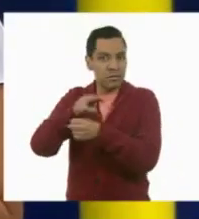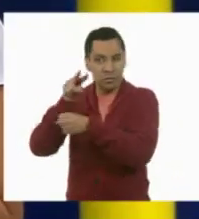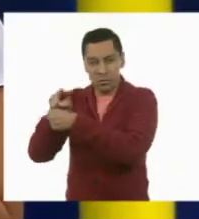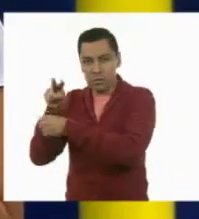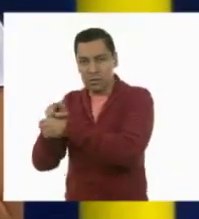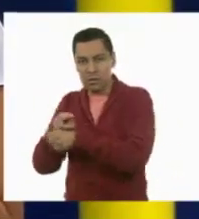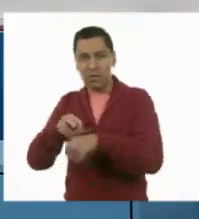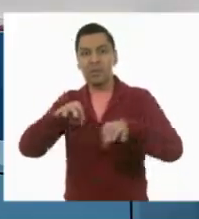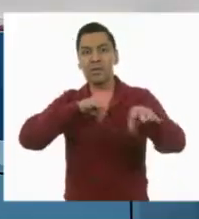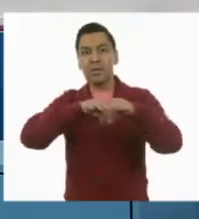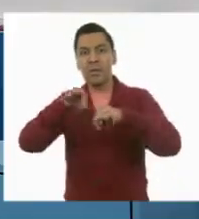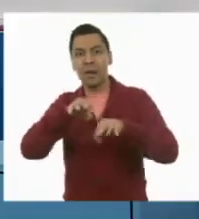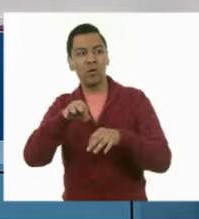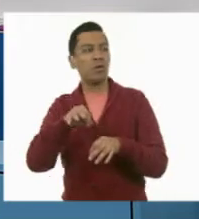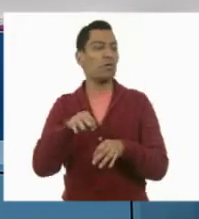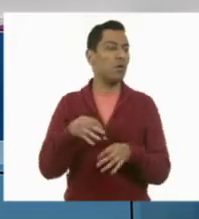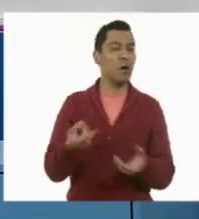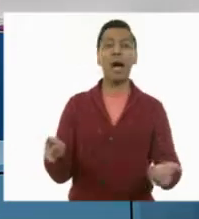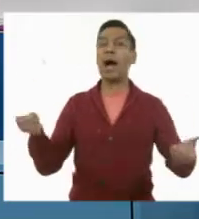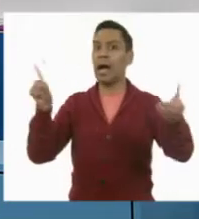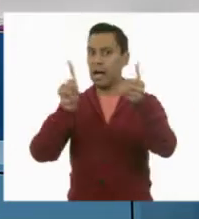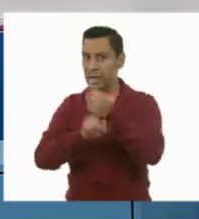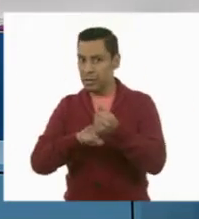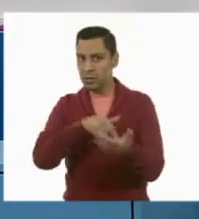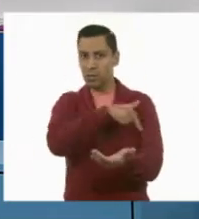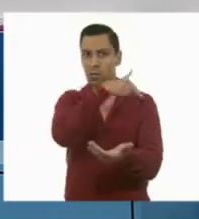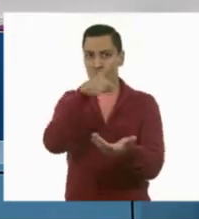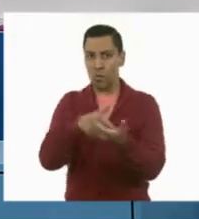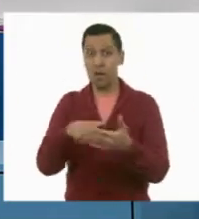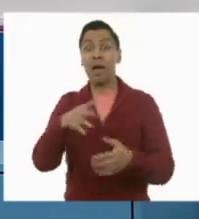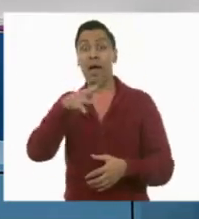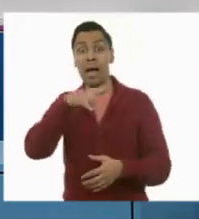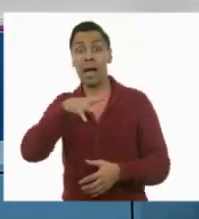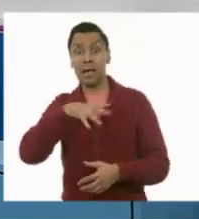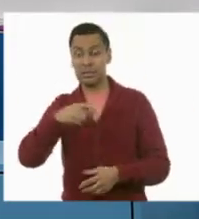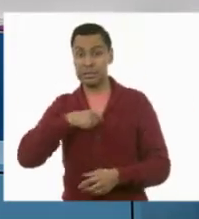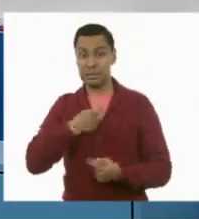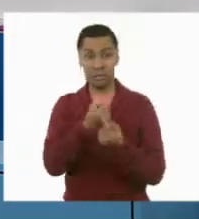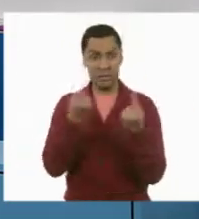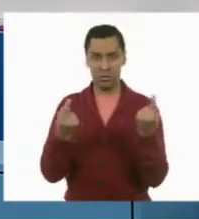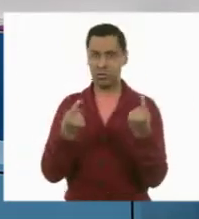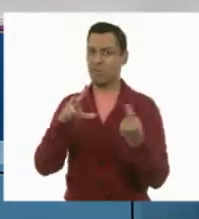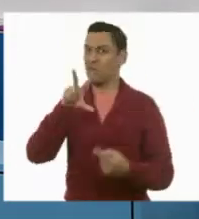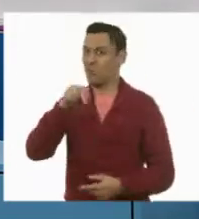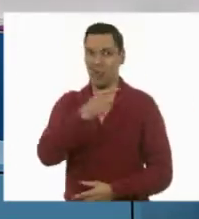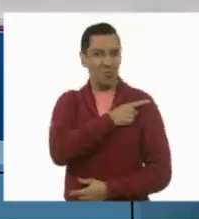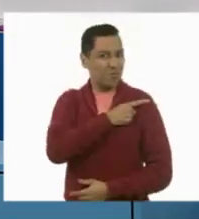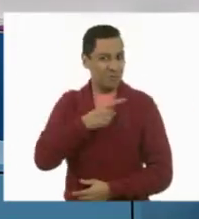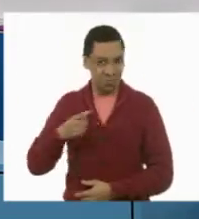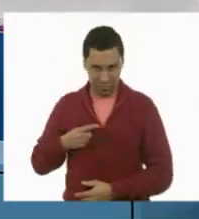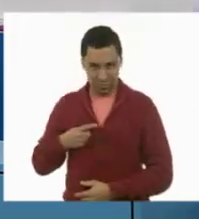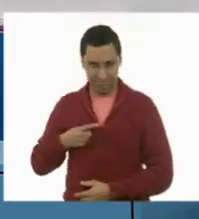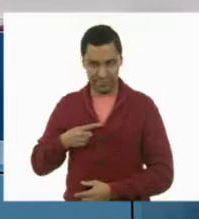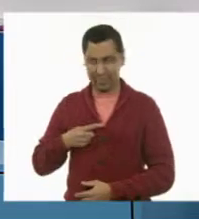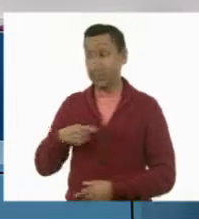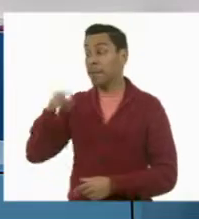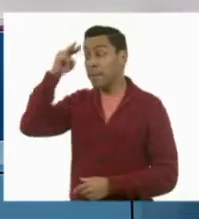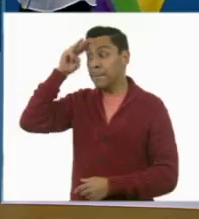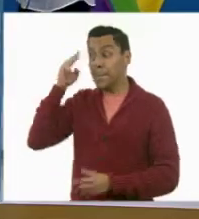de trabajo labore en menores de edad. Y pues vamos a la siguiente imagen. ¿Te parece si pegas esa en tu tarjetita, María?